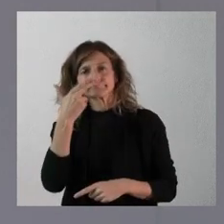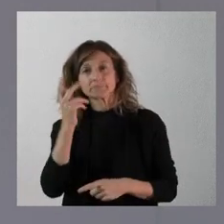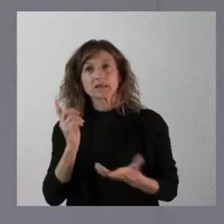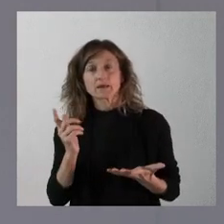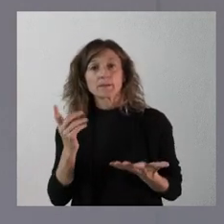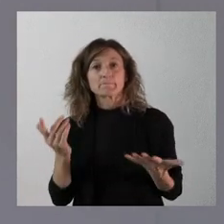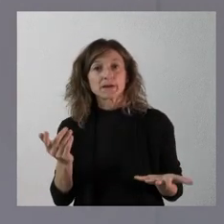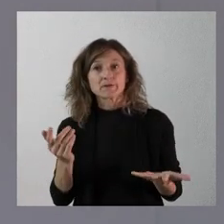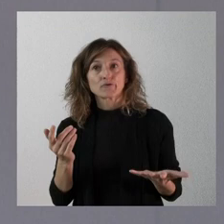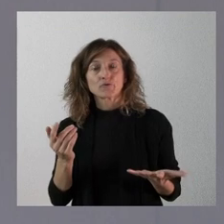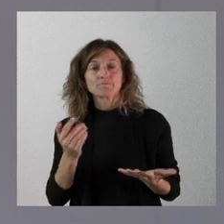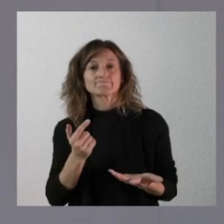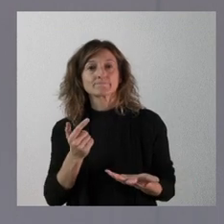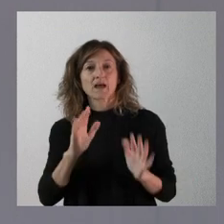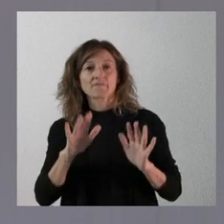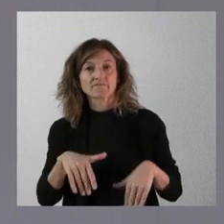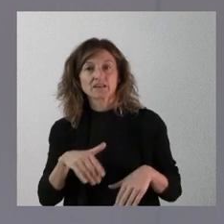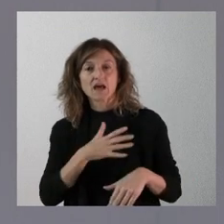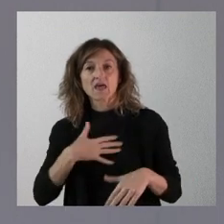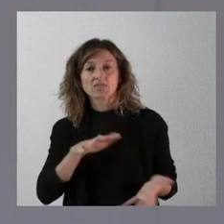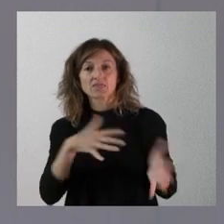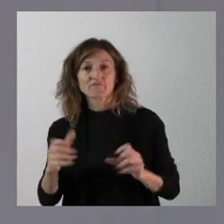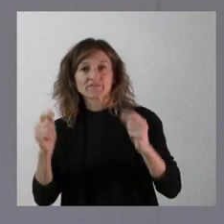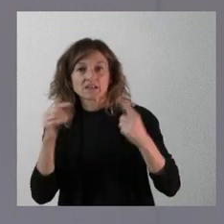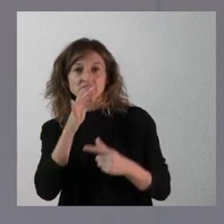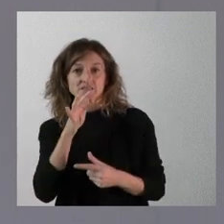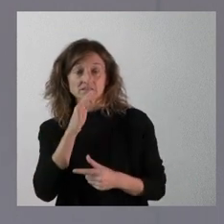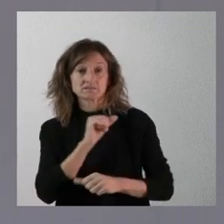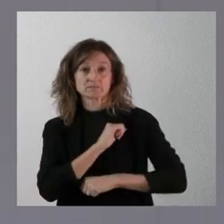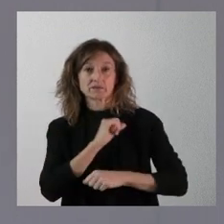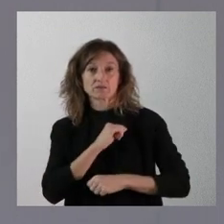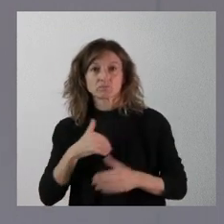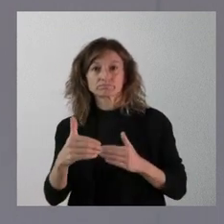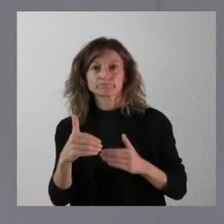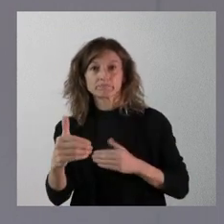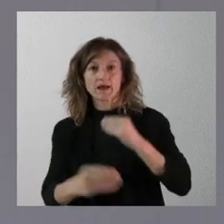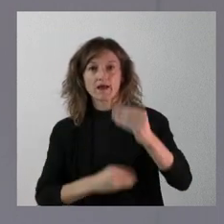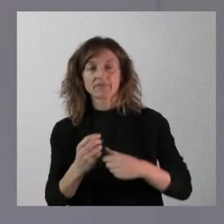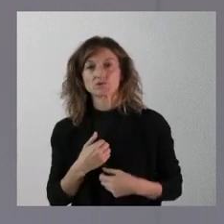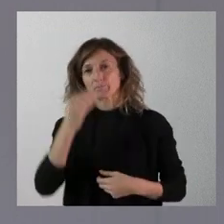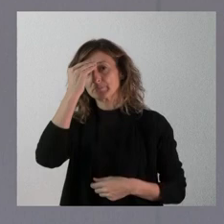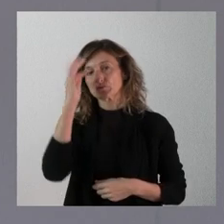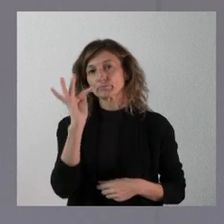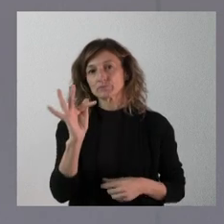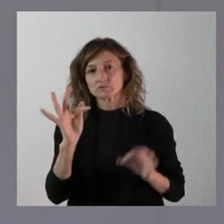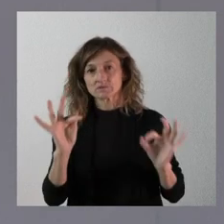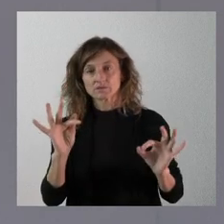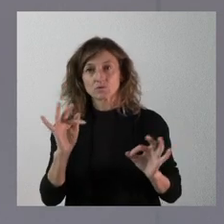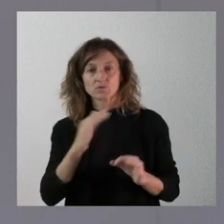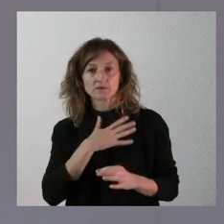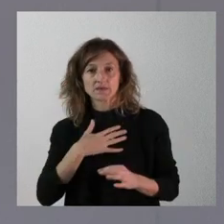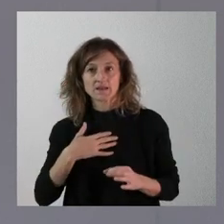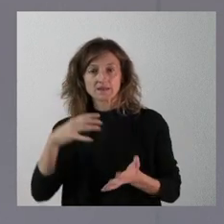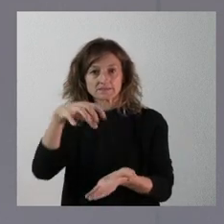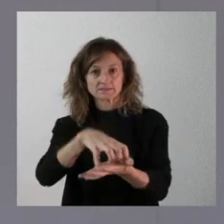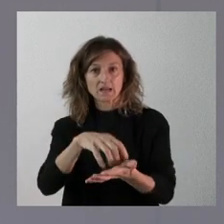aún no han permitido su deseo de llevarlo a cabo y estamos a la espera de que lo puedan hacer yo soy optimista respecto de que se puedan